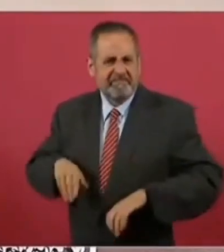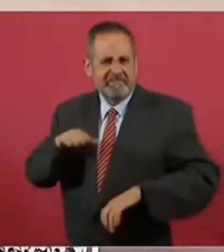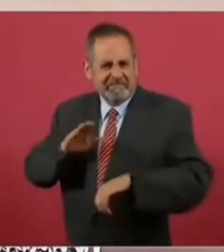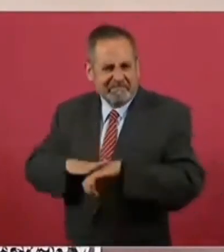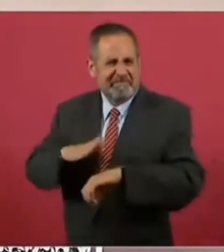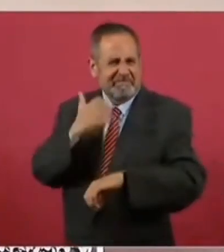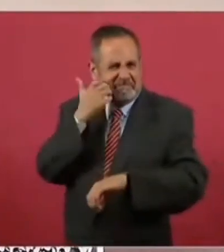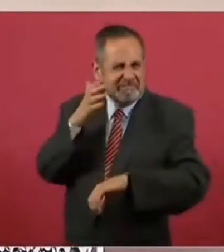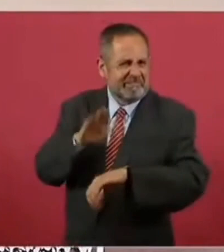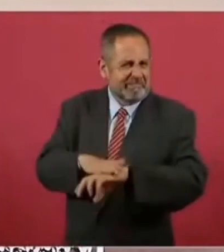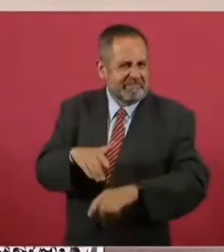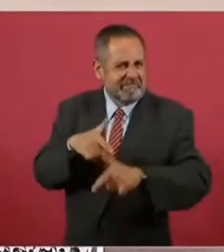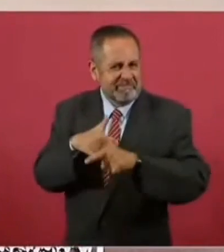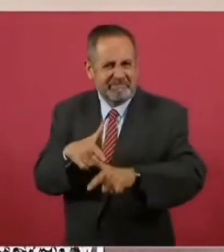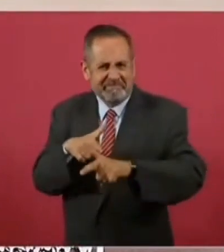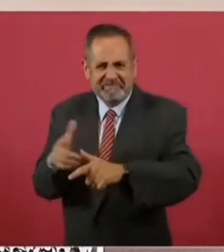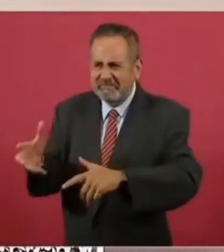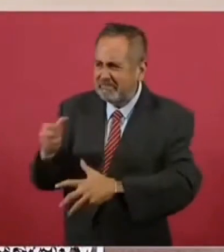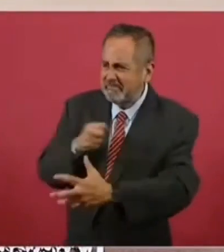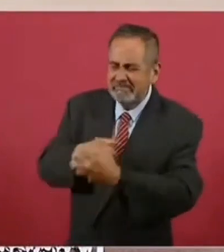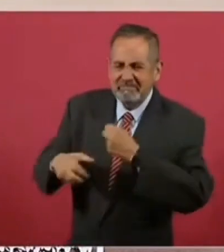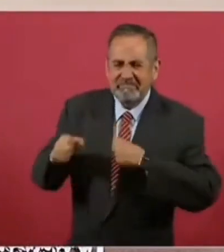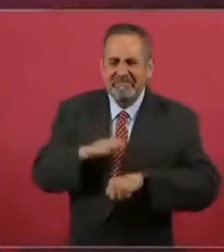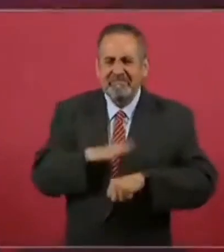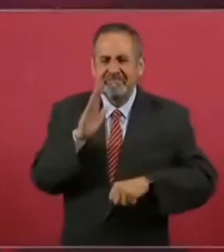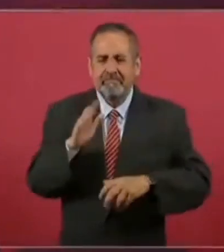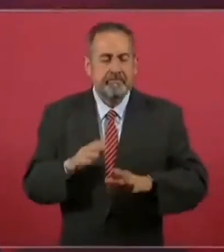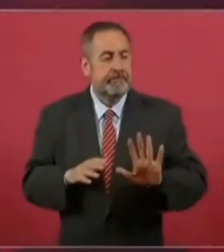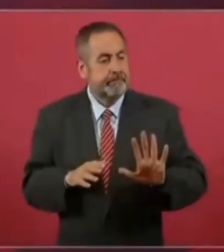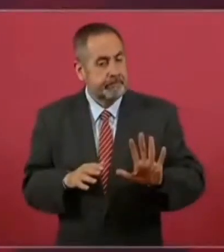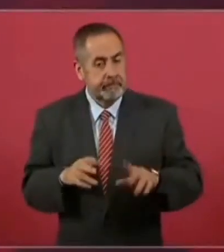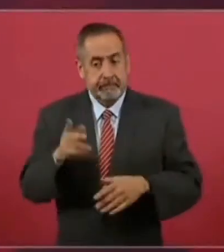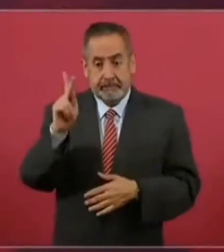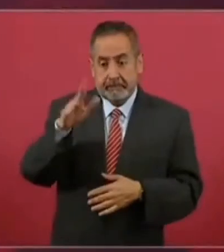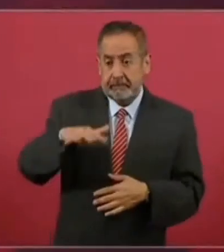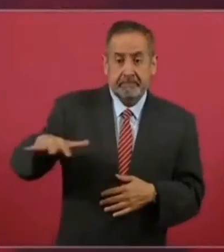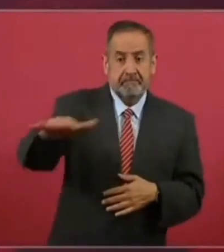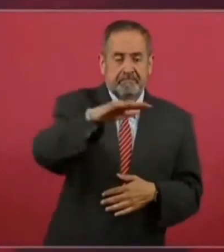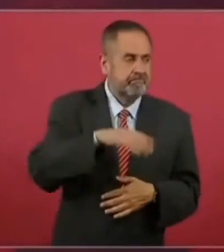Quieren más, solo que el pueblo no lo va a permitir.